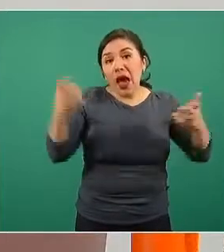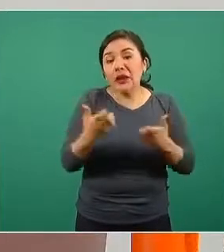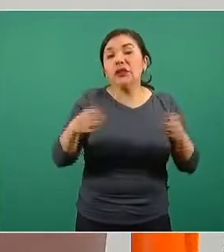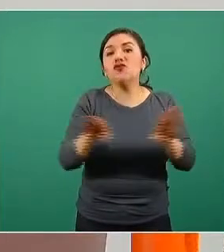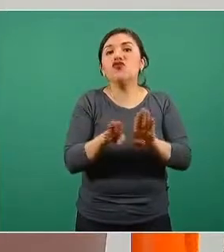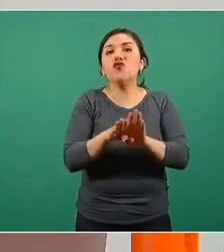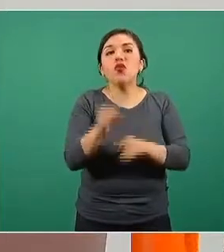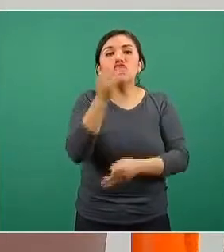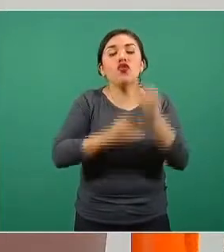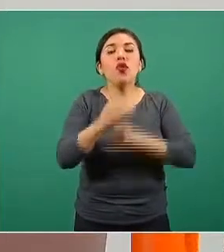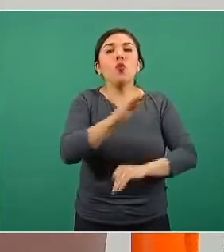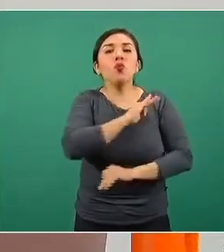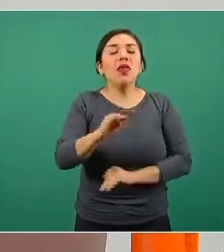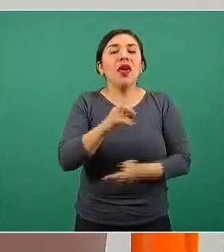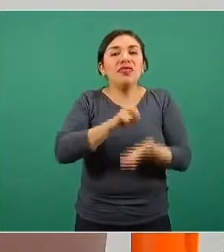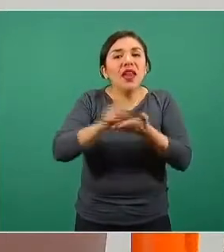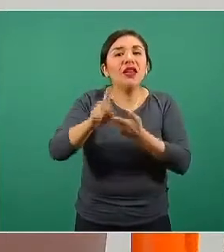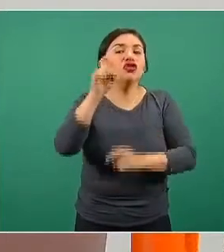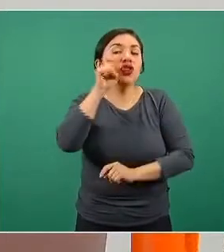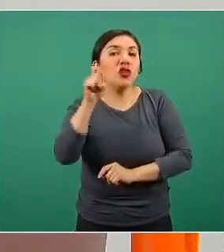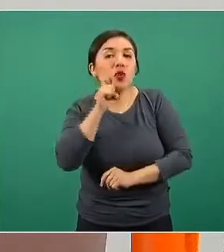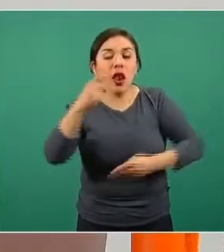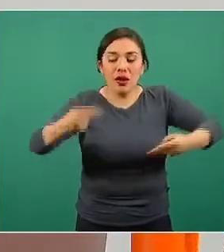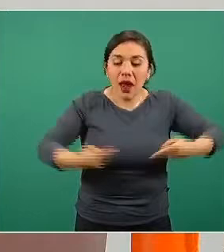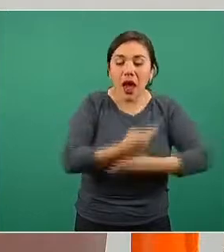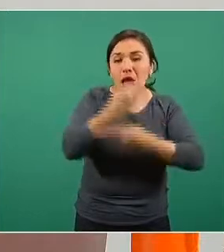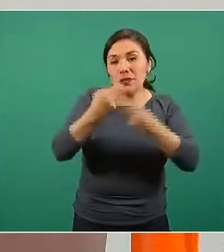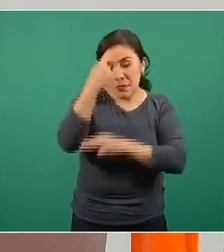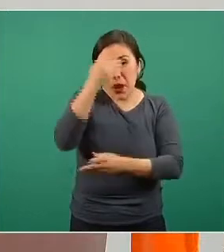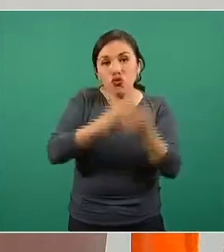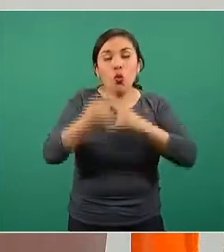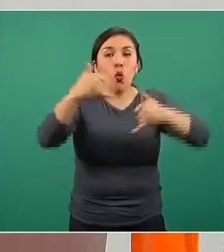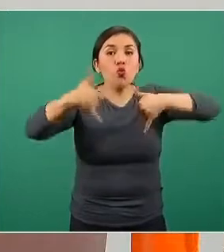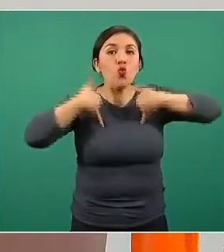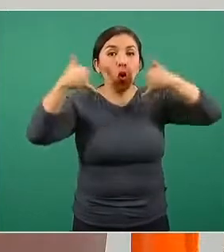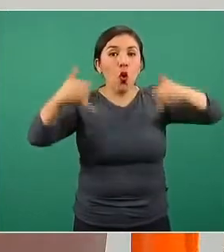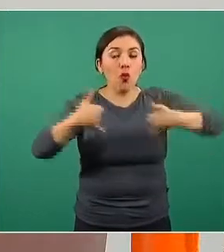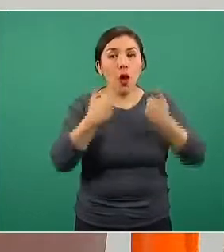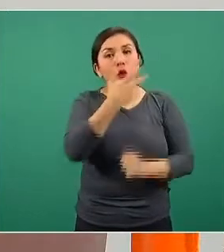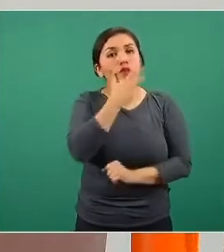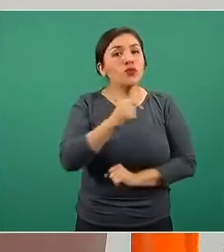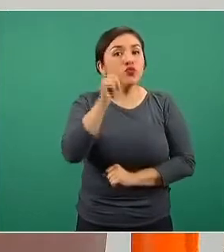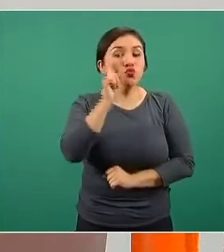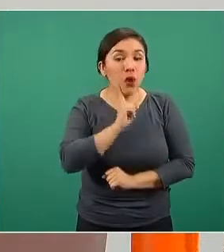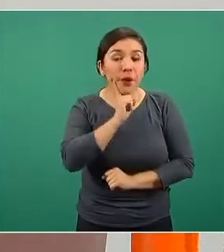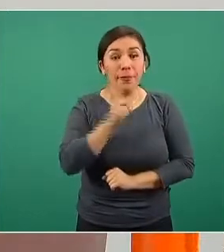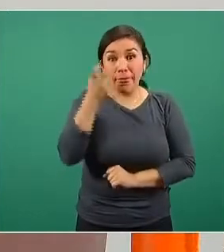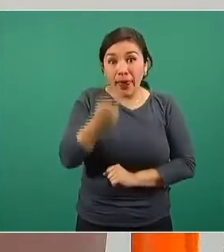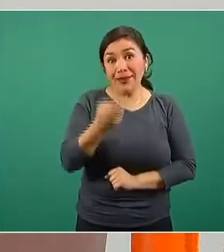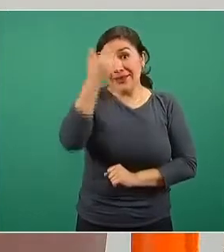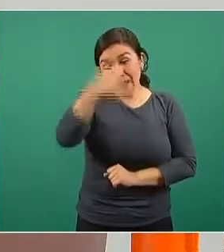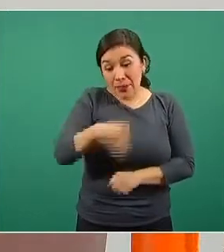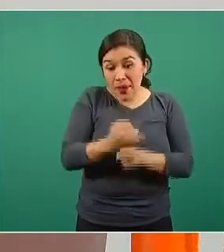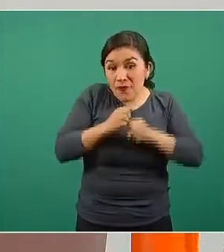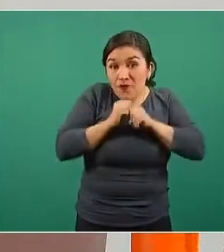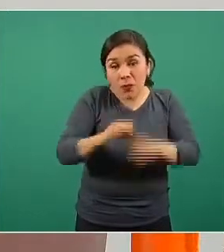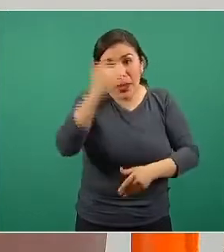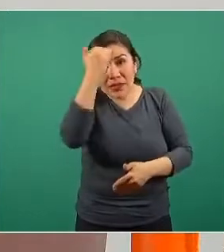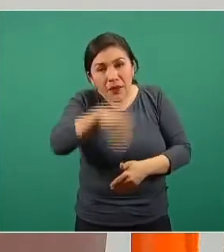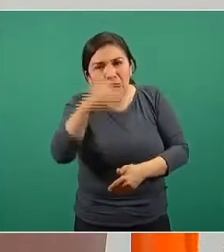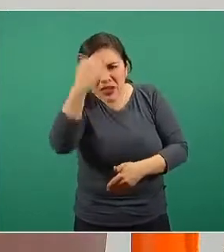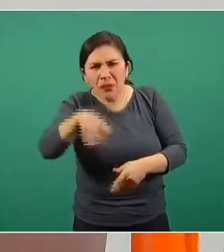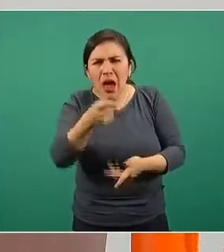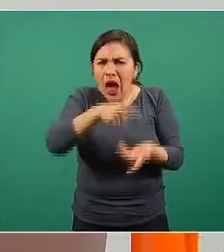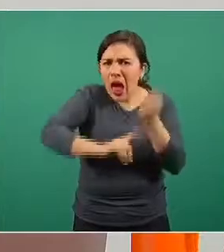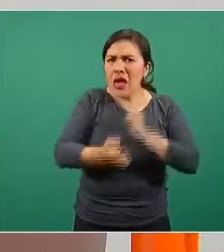de los derechos sexuales y reproductivos de nuestras y nuestros adolescentes. El que tengan esa formación en